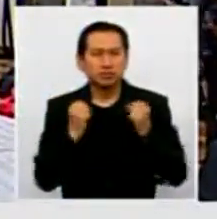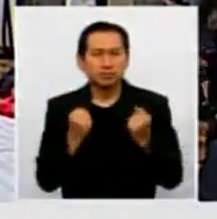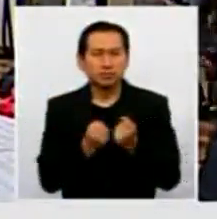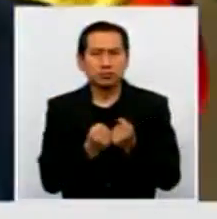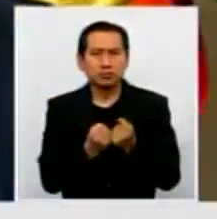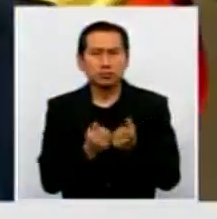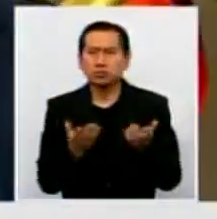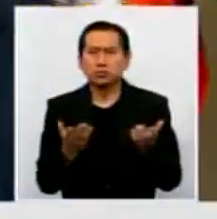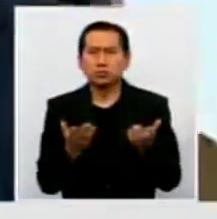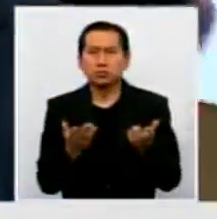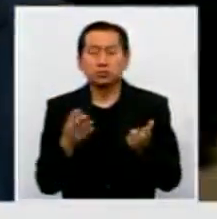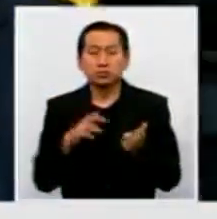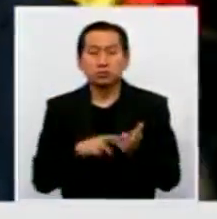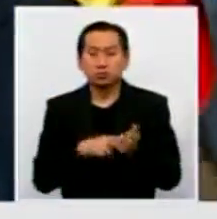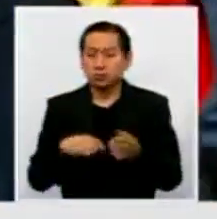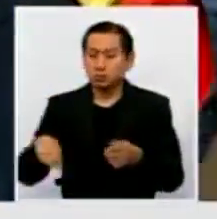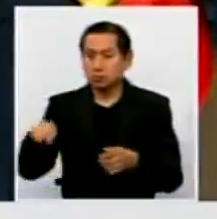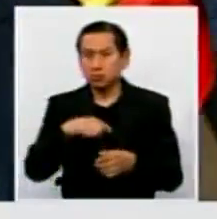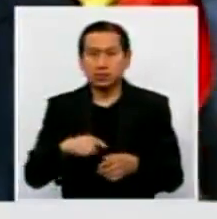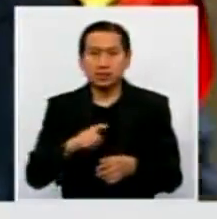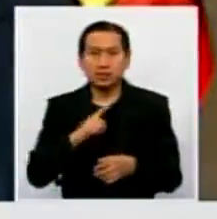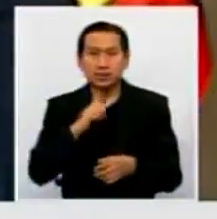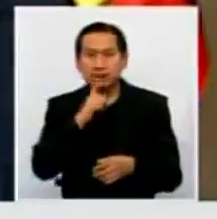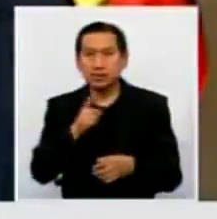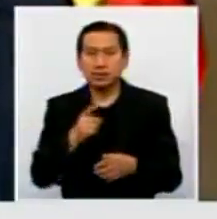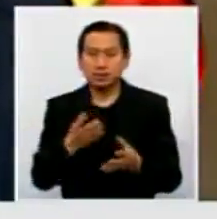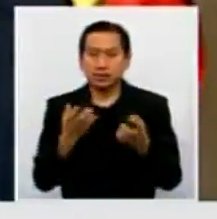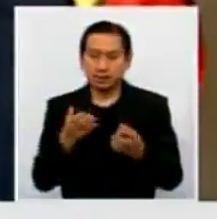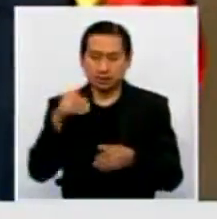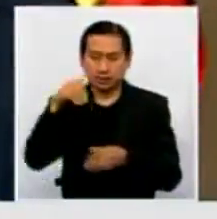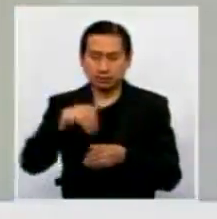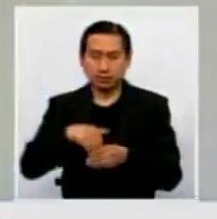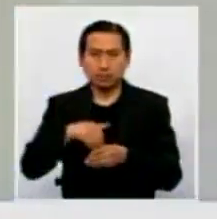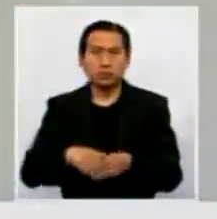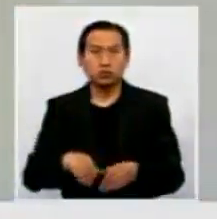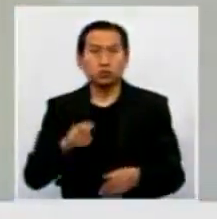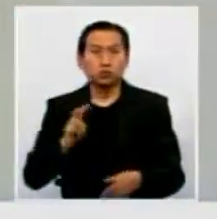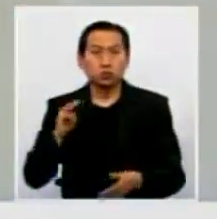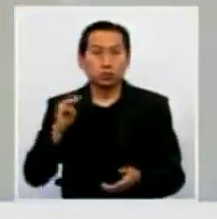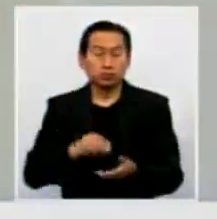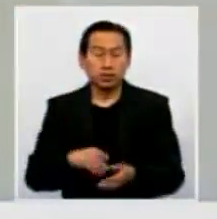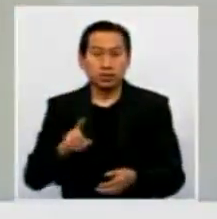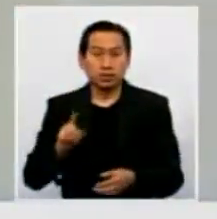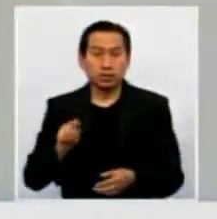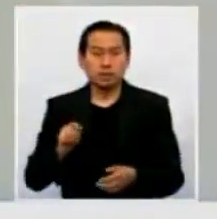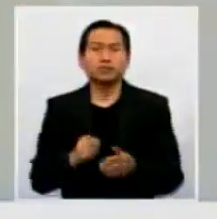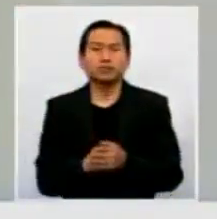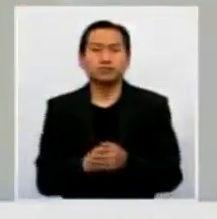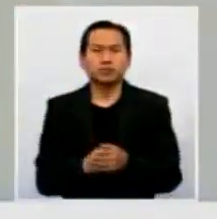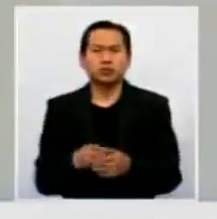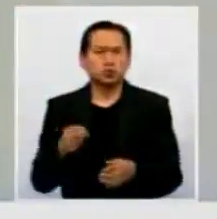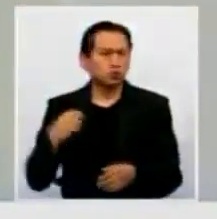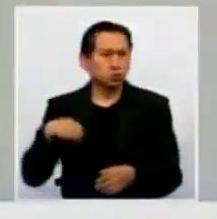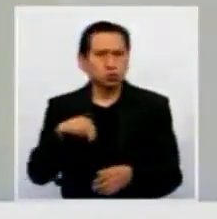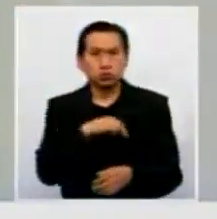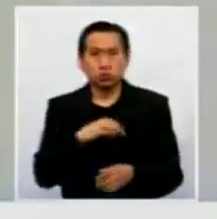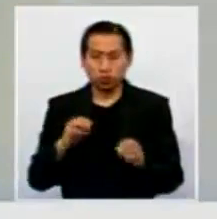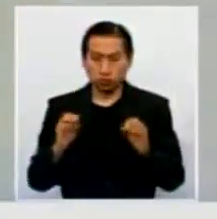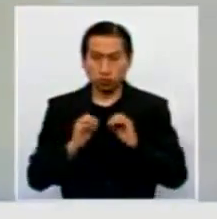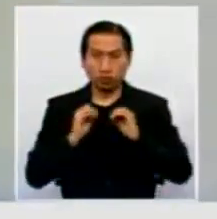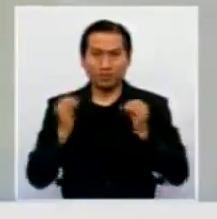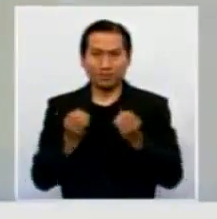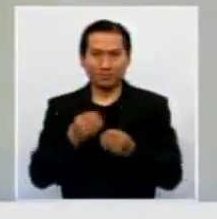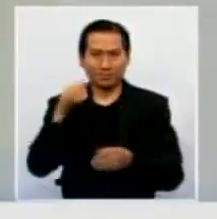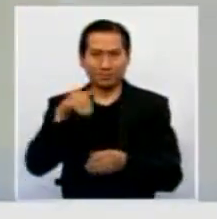para asegurar el proceso electoral 2020. El Tribunal Supremo Electoral ha